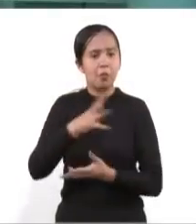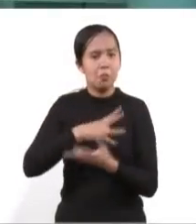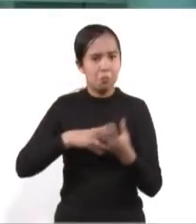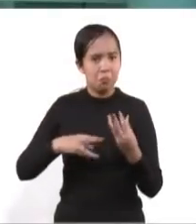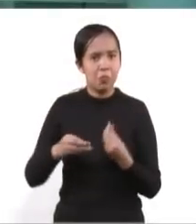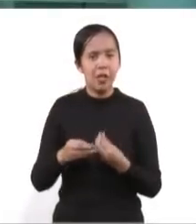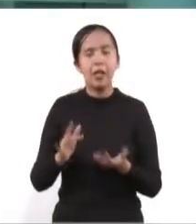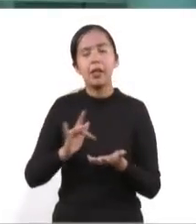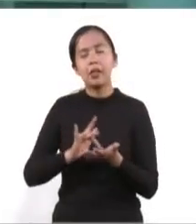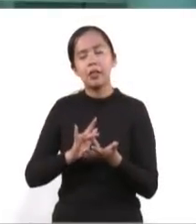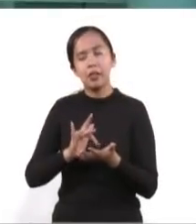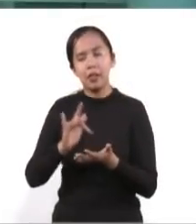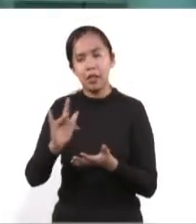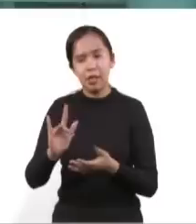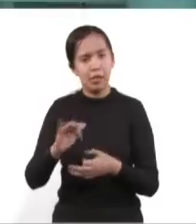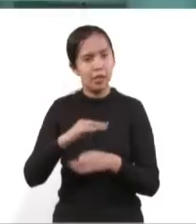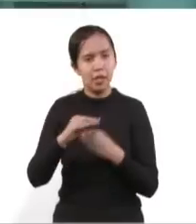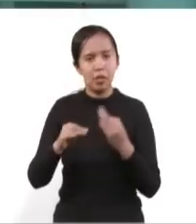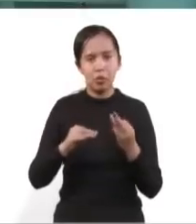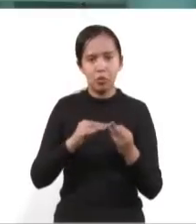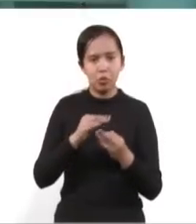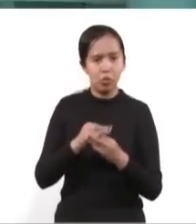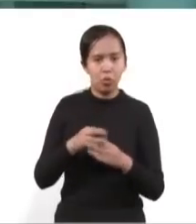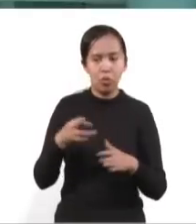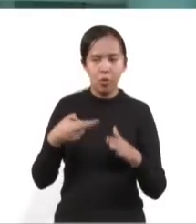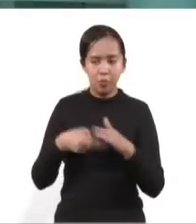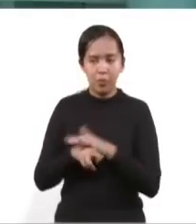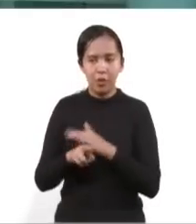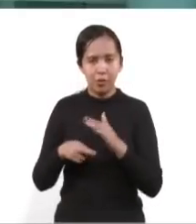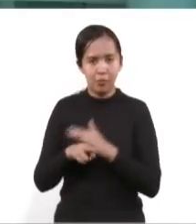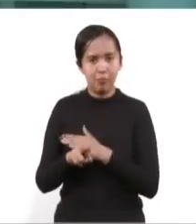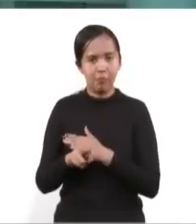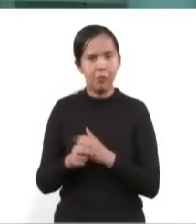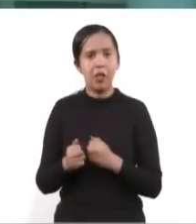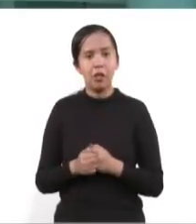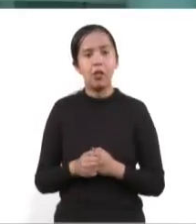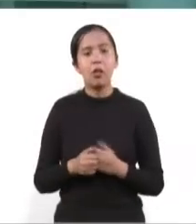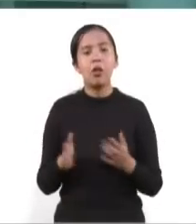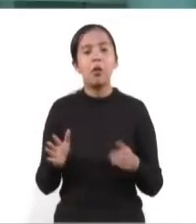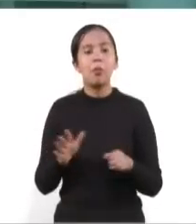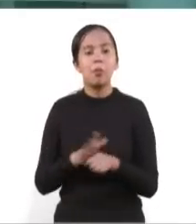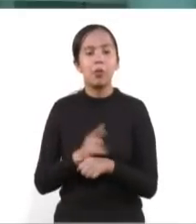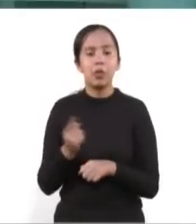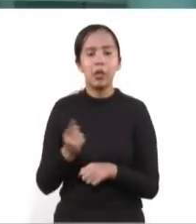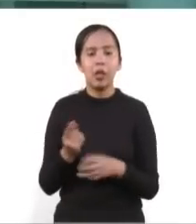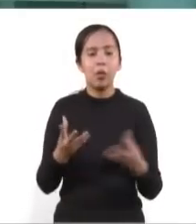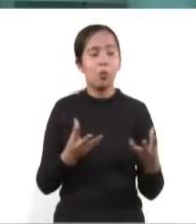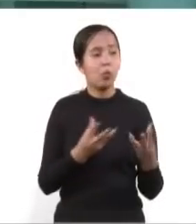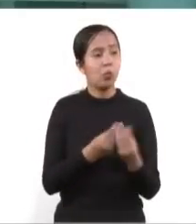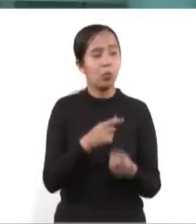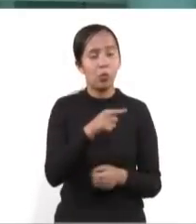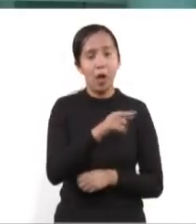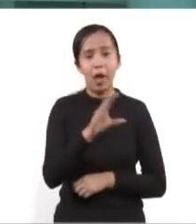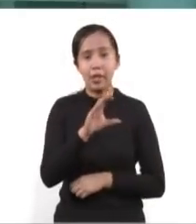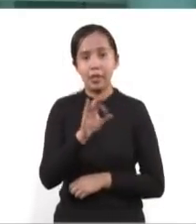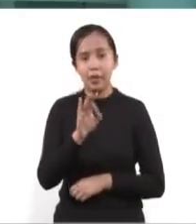agradecemos, compañeros técnicos e ingenieros del metro, para que en conjunto con los técnicos e ingenieros de la Comisión